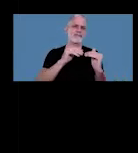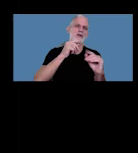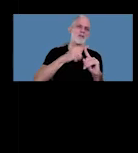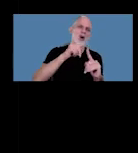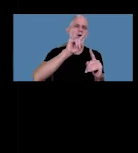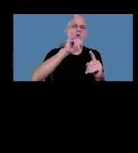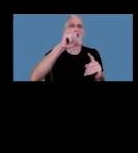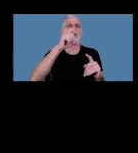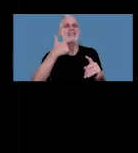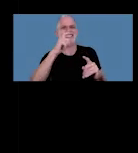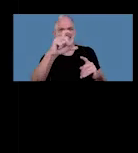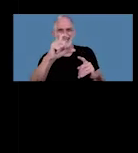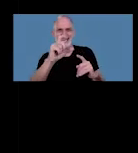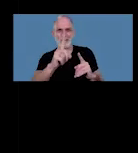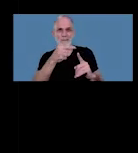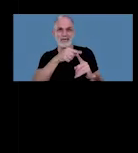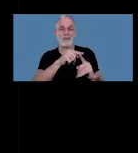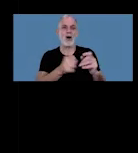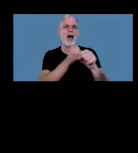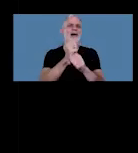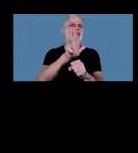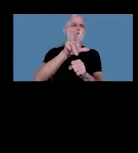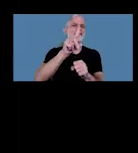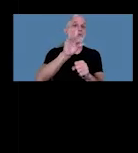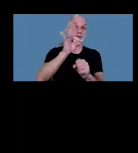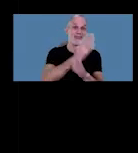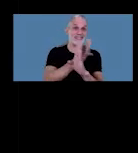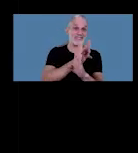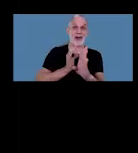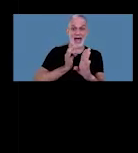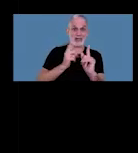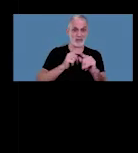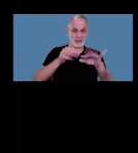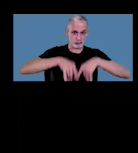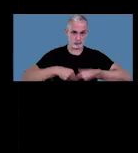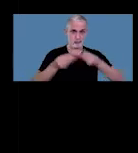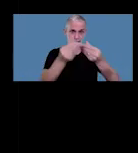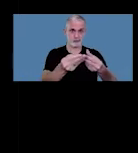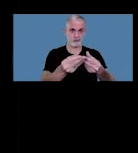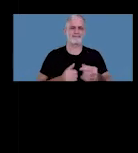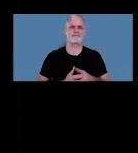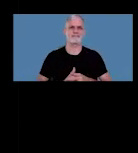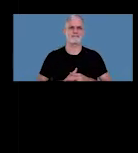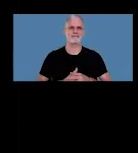sustentabilidad contributiva, al 31 de diciembre del año que estoy liquidando.